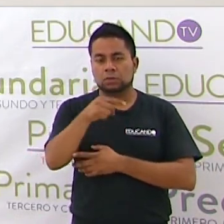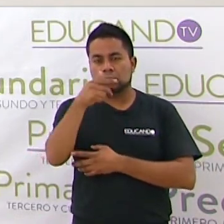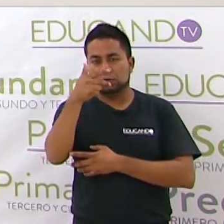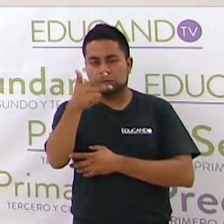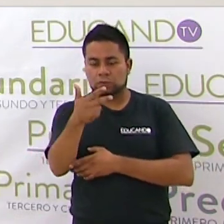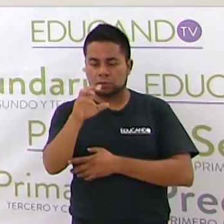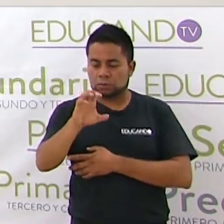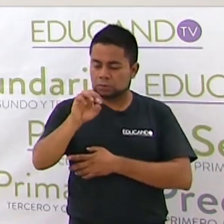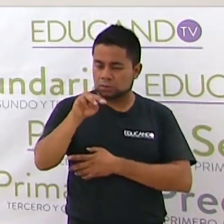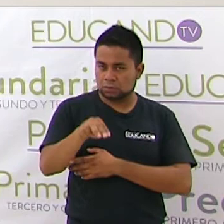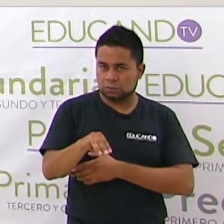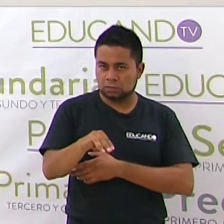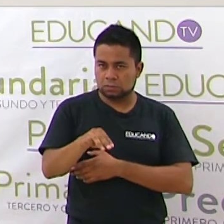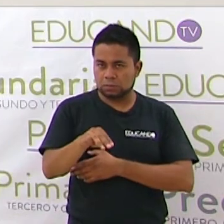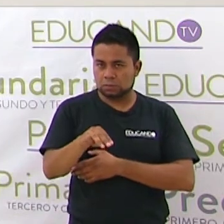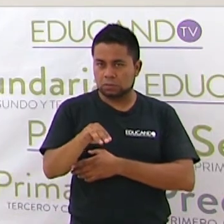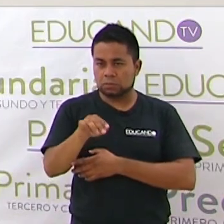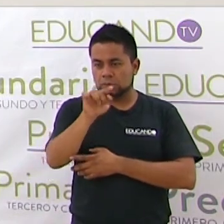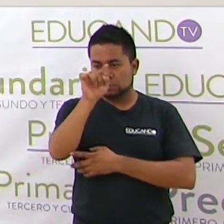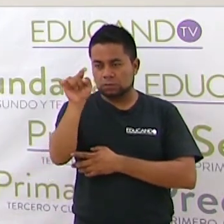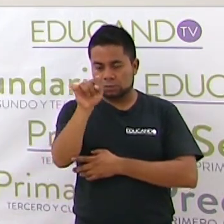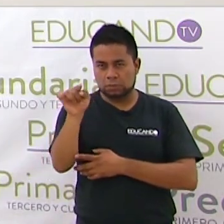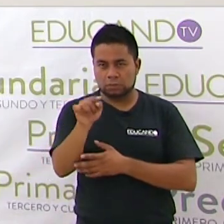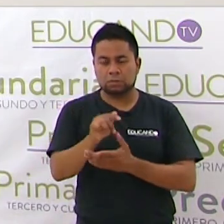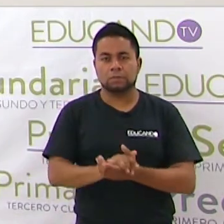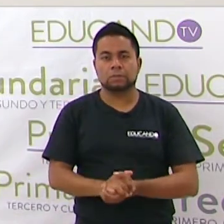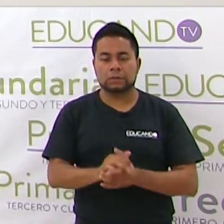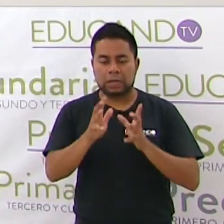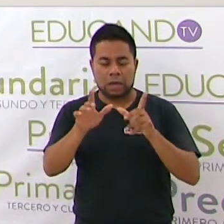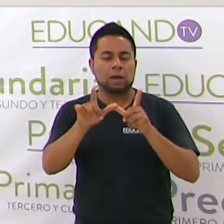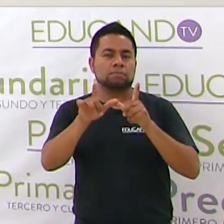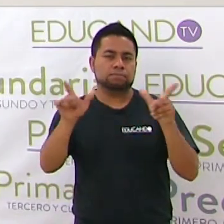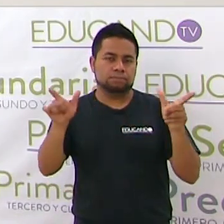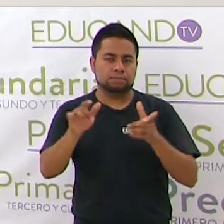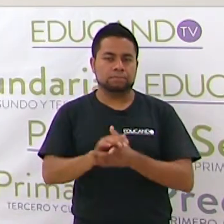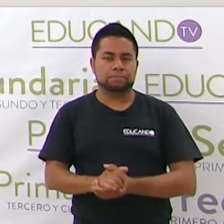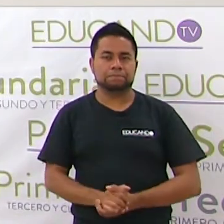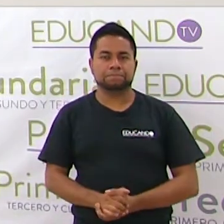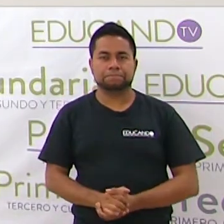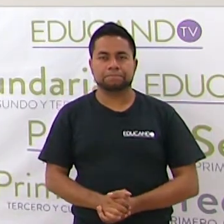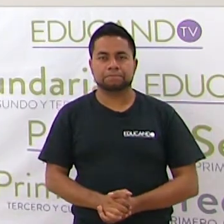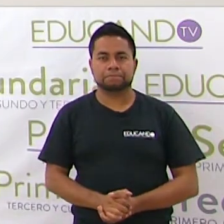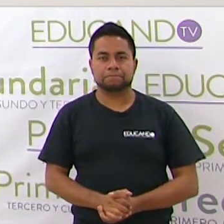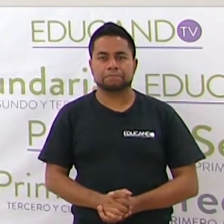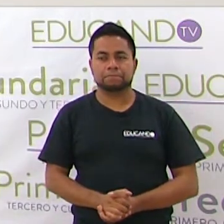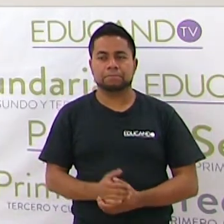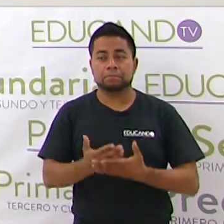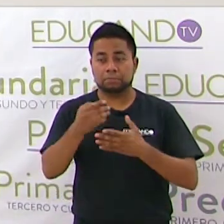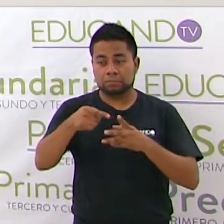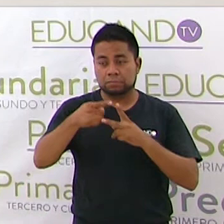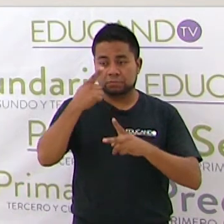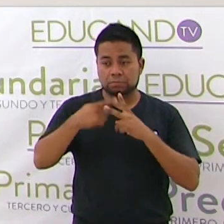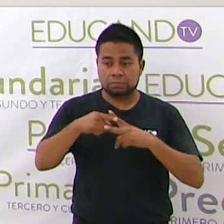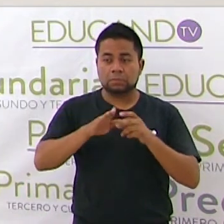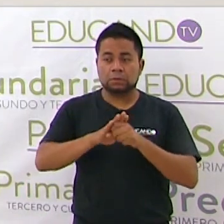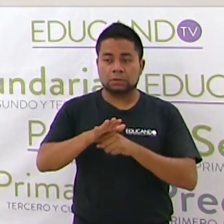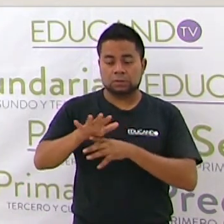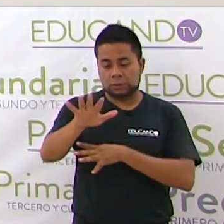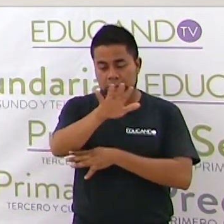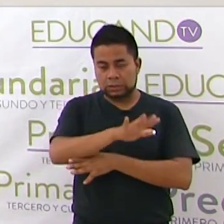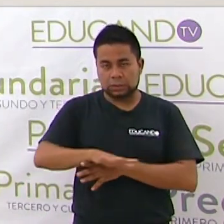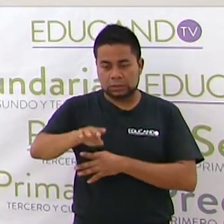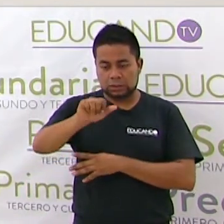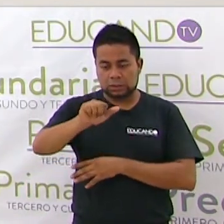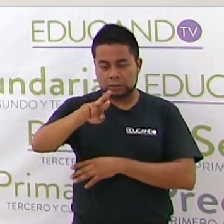4188.8 centímetros cúbicos. Ahí está, conociendo sus datos. Ahora vamos a calcular el área de un